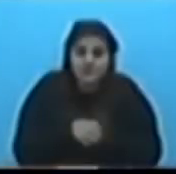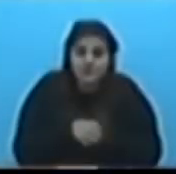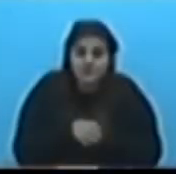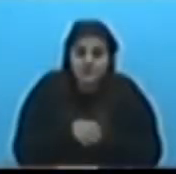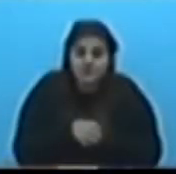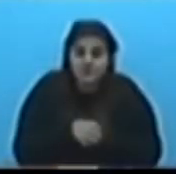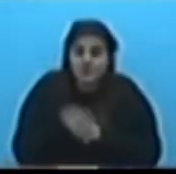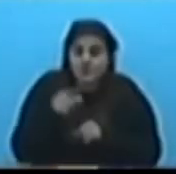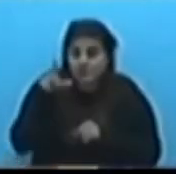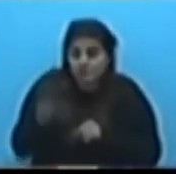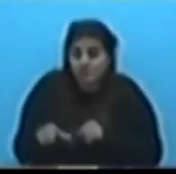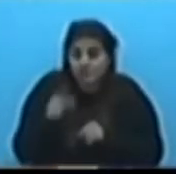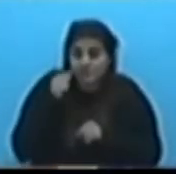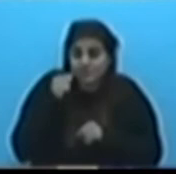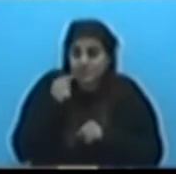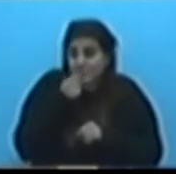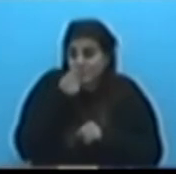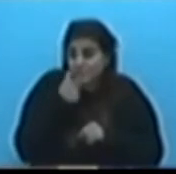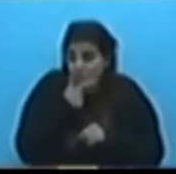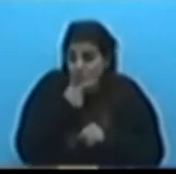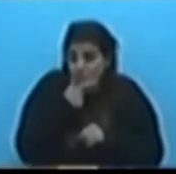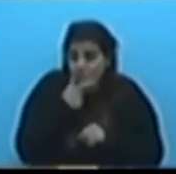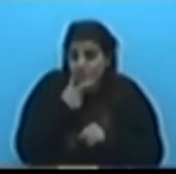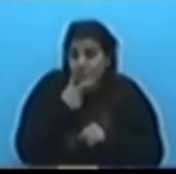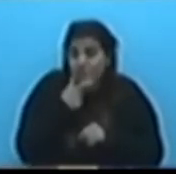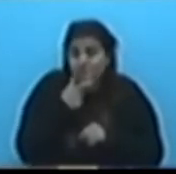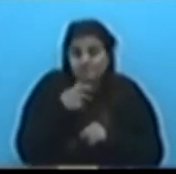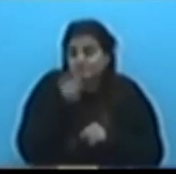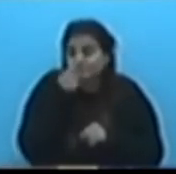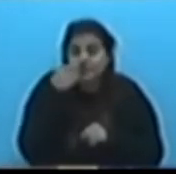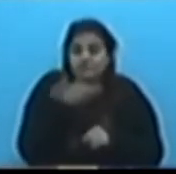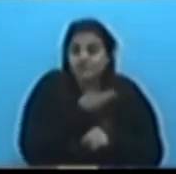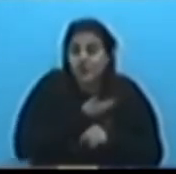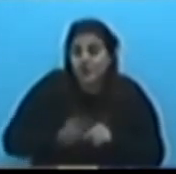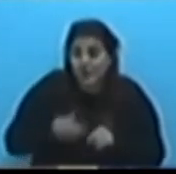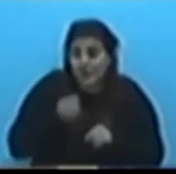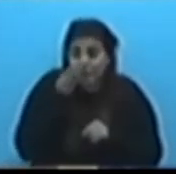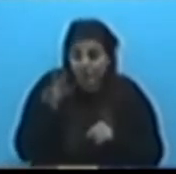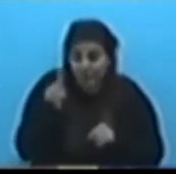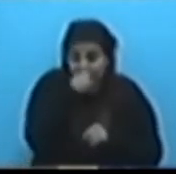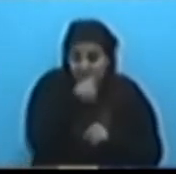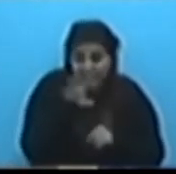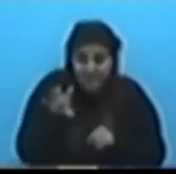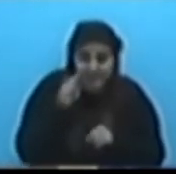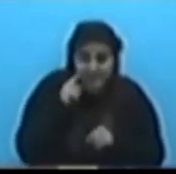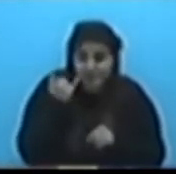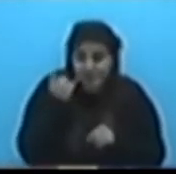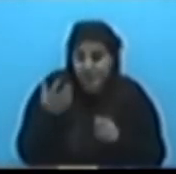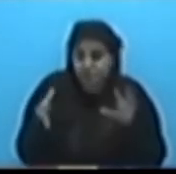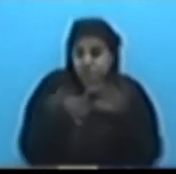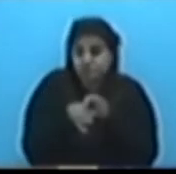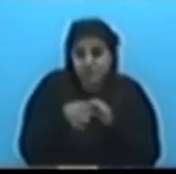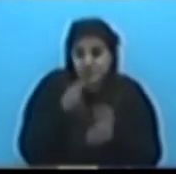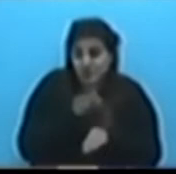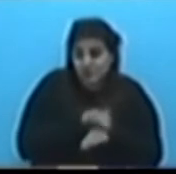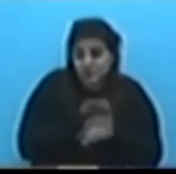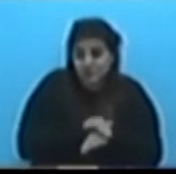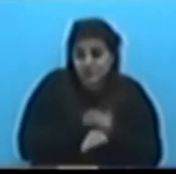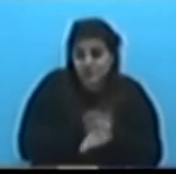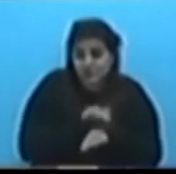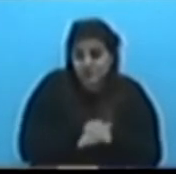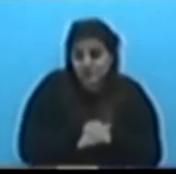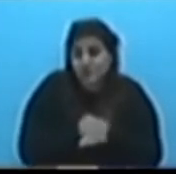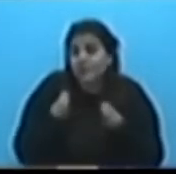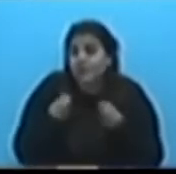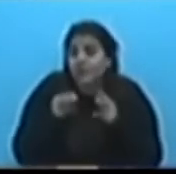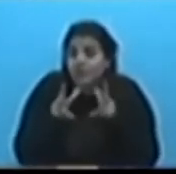El señor gobernador de la provincia de Entre Ríos, ya a esta altura, es corresponsable de lo que está pasando. ¿Qué ha dicho